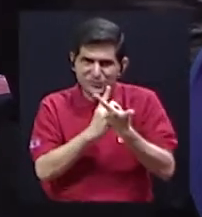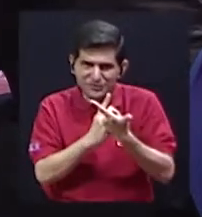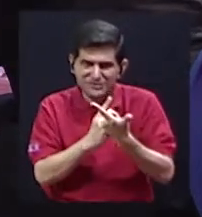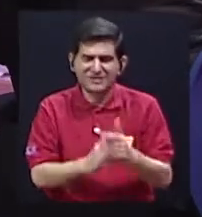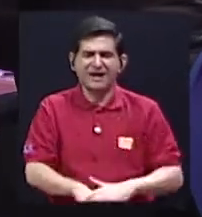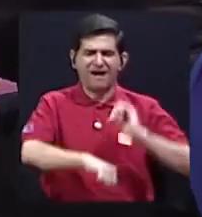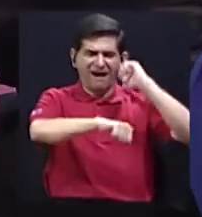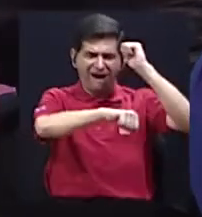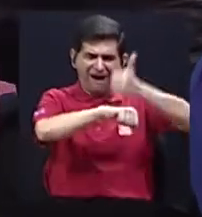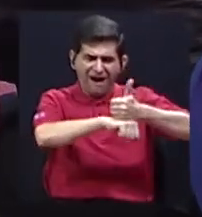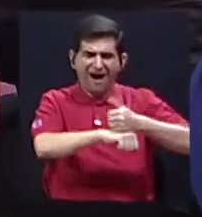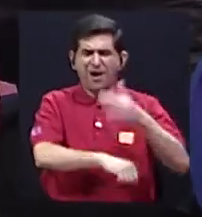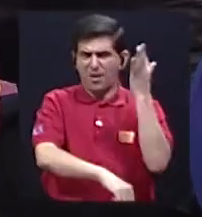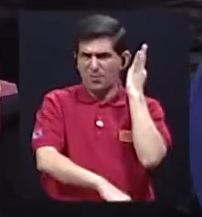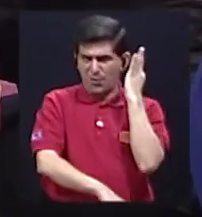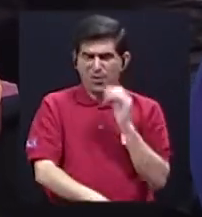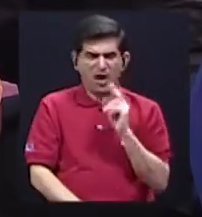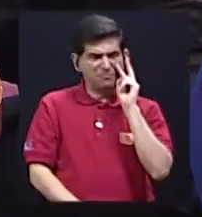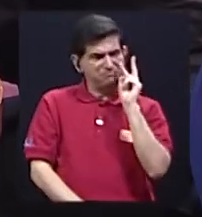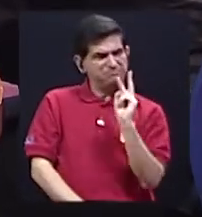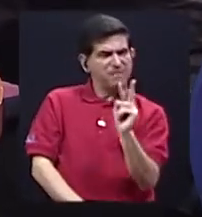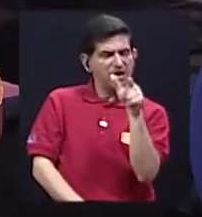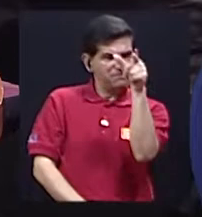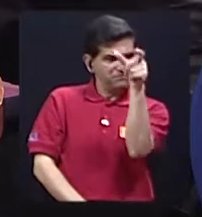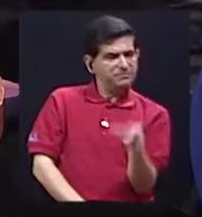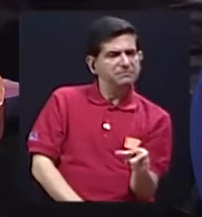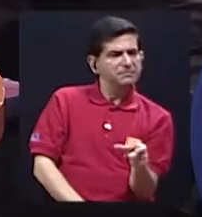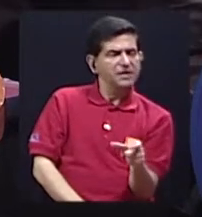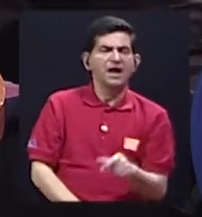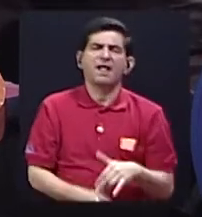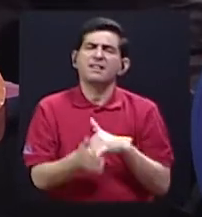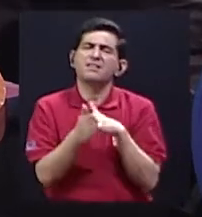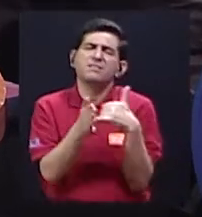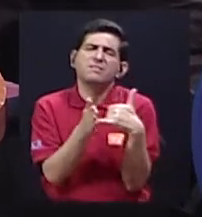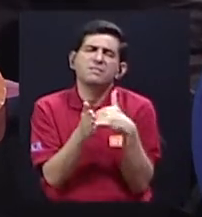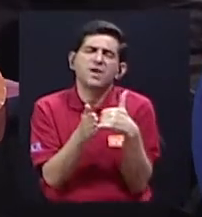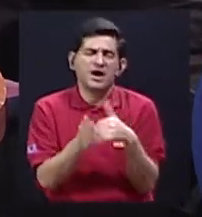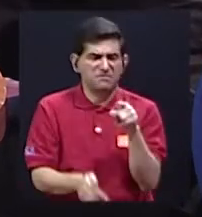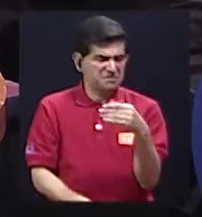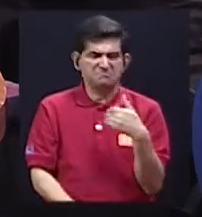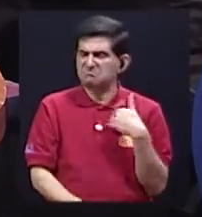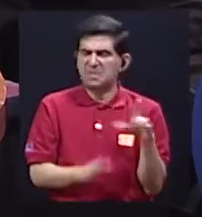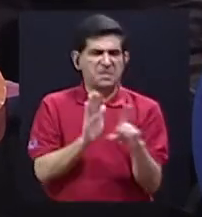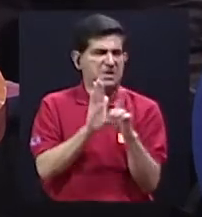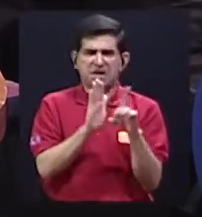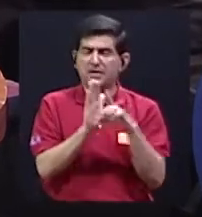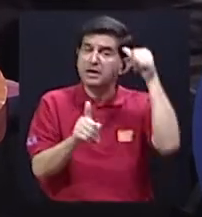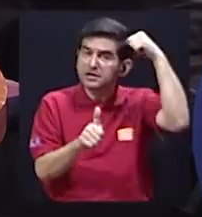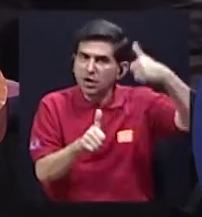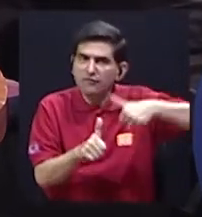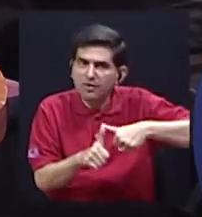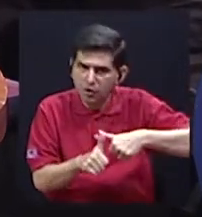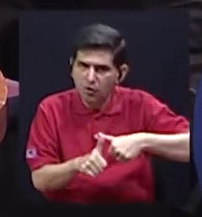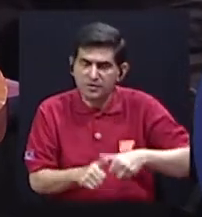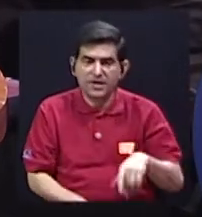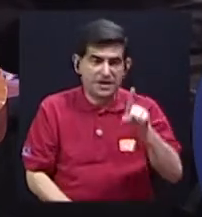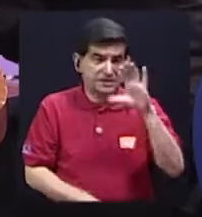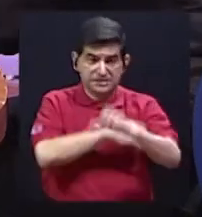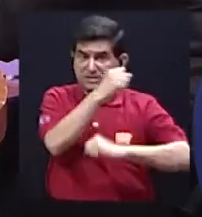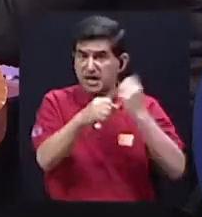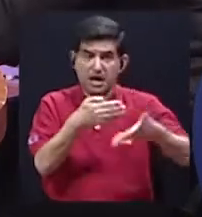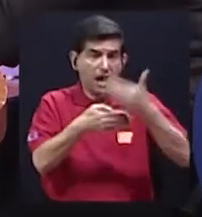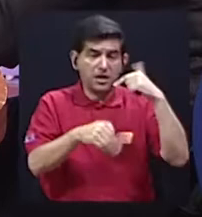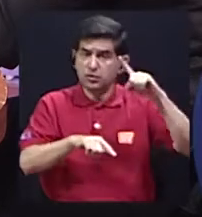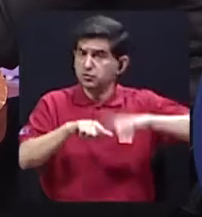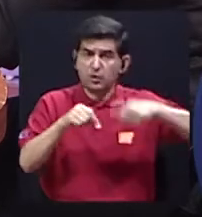planteaba tradicionalmente a la mujer que la hacía verse como la de bill la que no tenía derechos acordémonos que sólo hace 100 años las mujeres